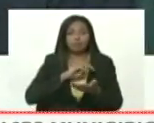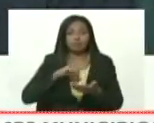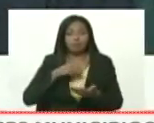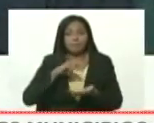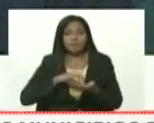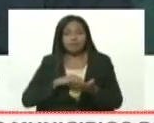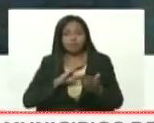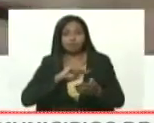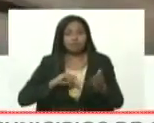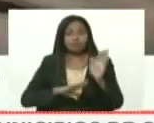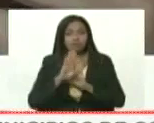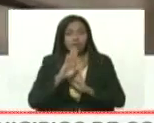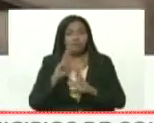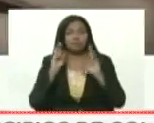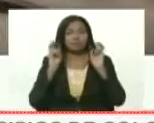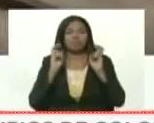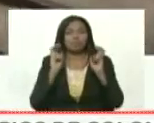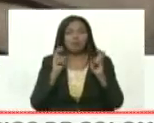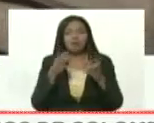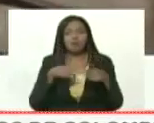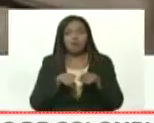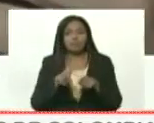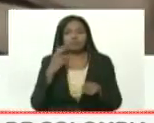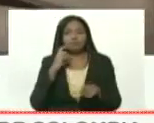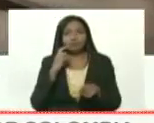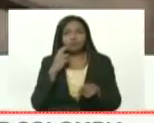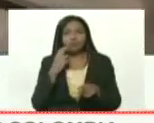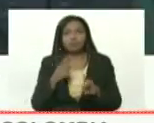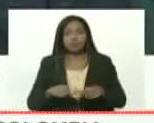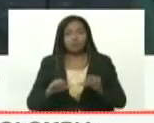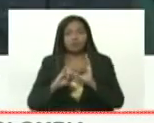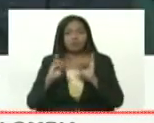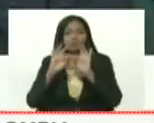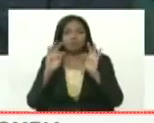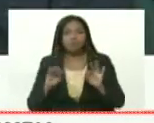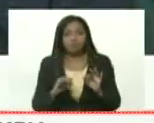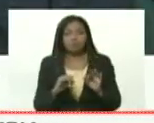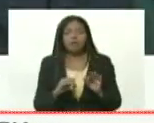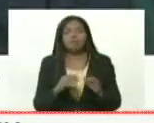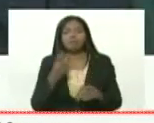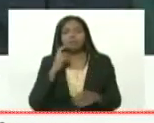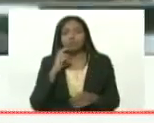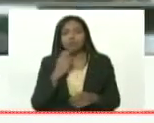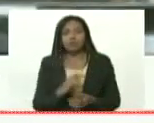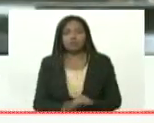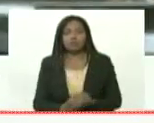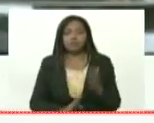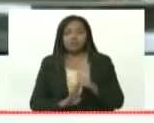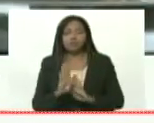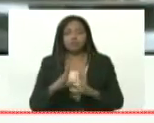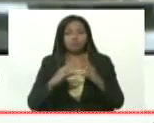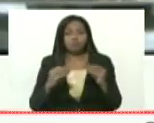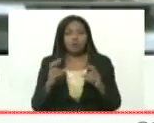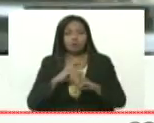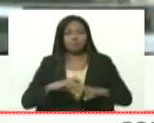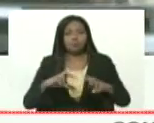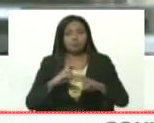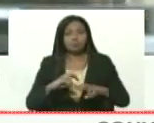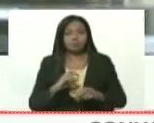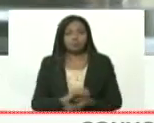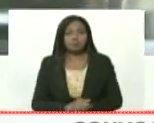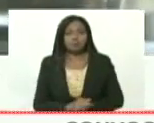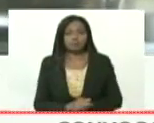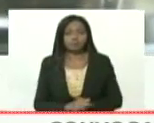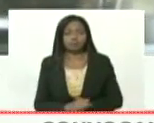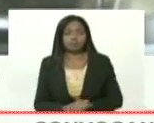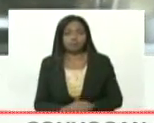estado desarrollando el tema de cacao, creamos en la Universidad Argelia Laya el posgrado de cacao y ahí surgieron todas estas investigaciones.